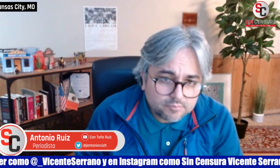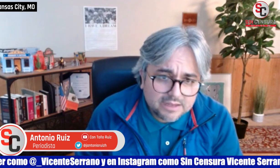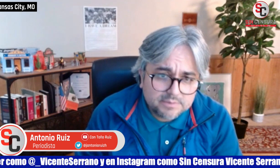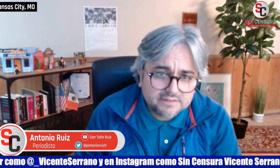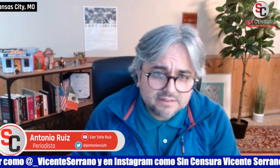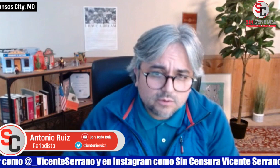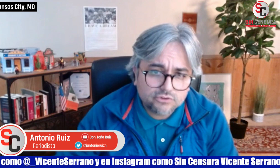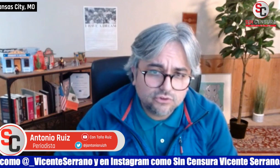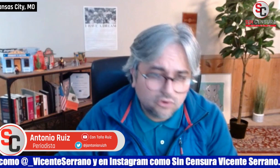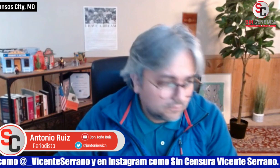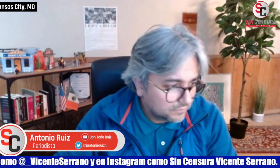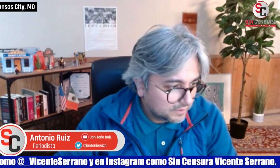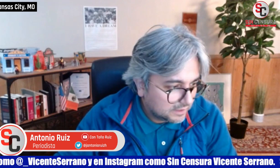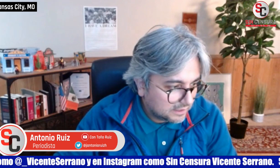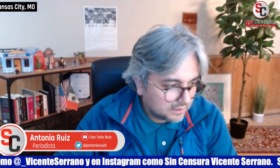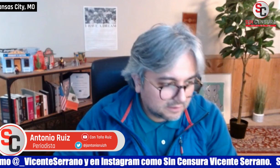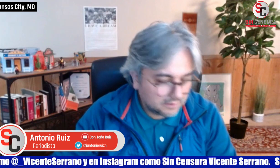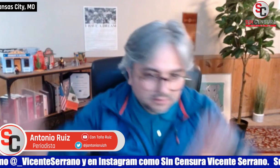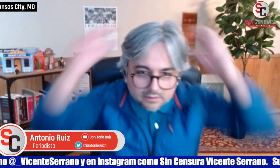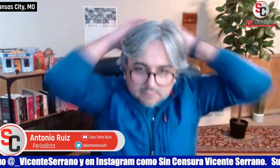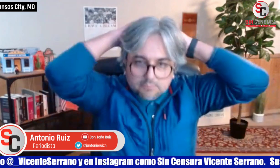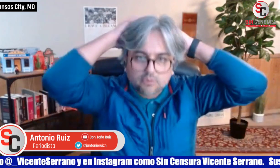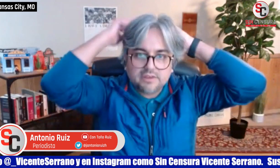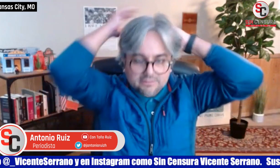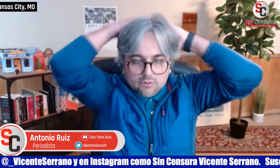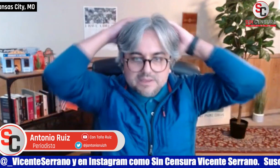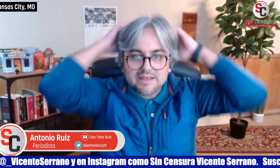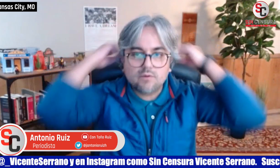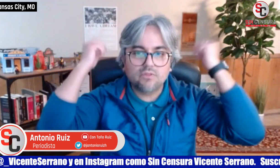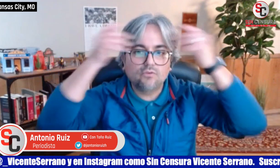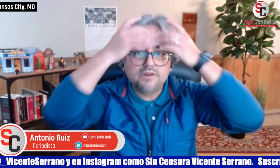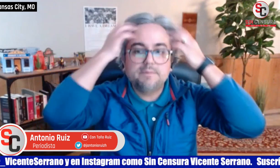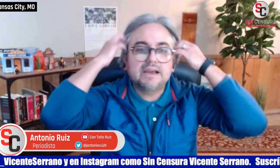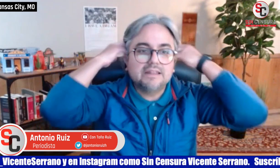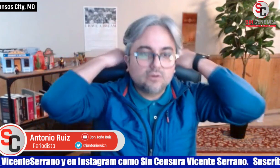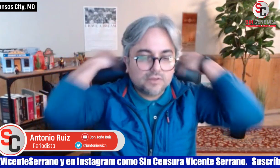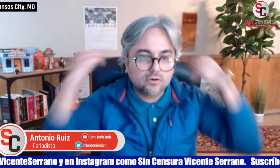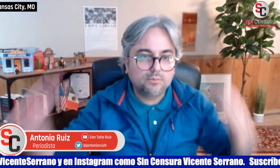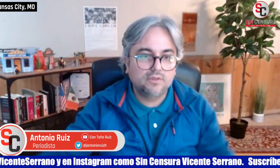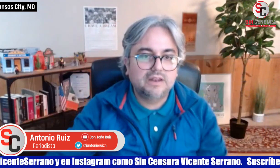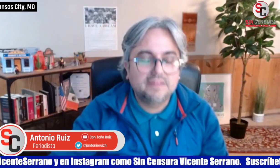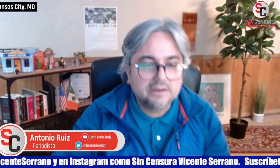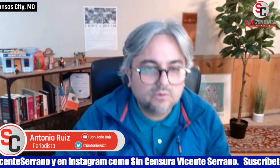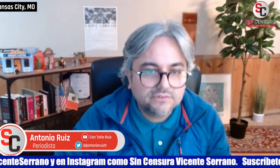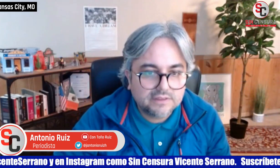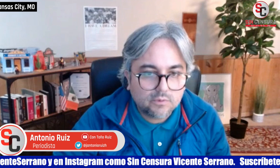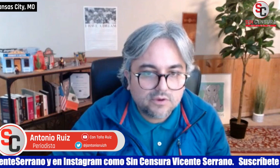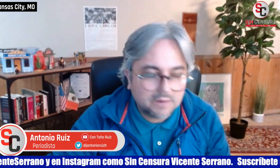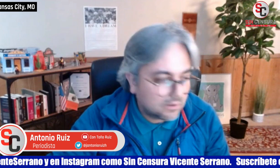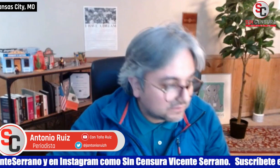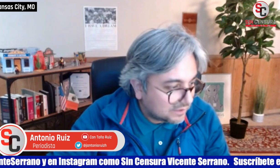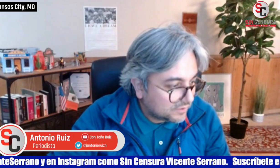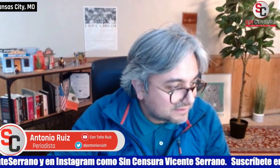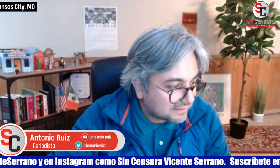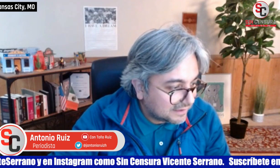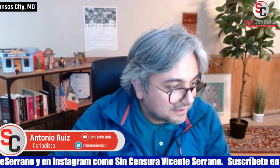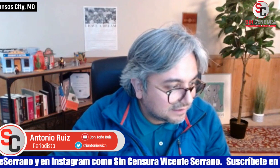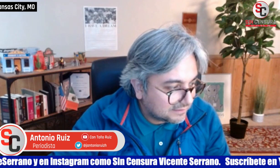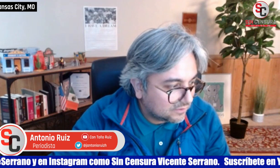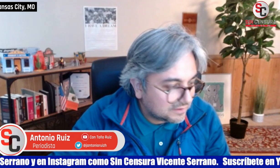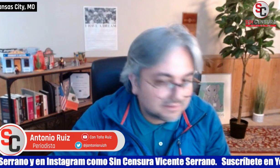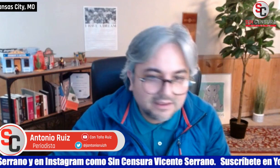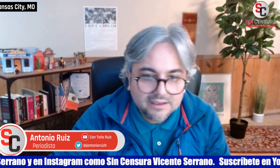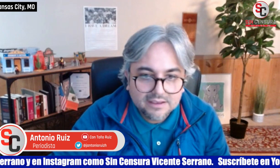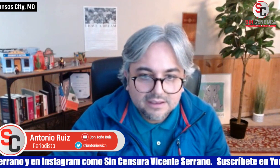el presidente cuestionó por qué se olvida cuando Felipe Calderón y el grupo de la delincuencia de Cuello Blanco, así lo dice,